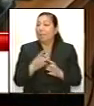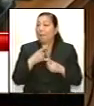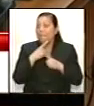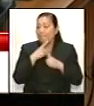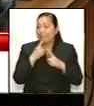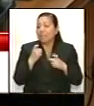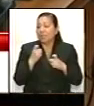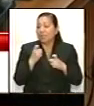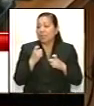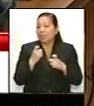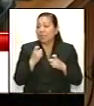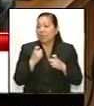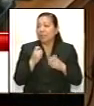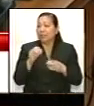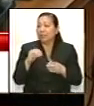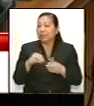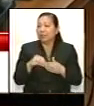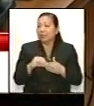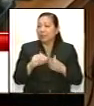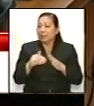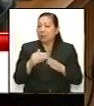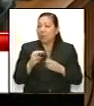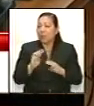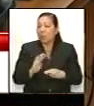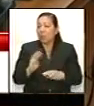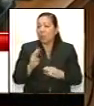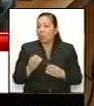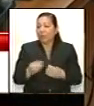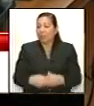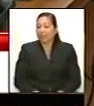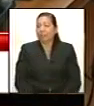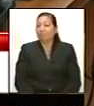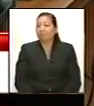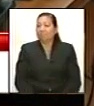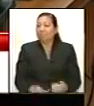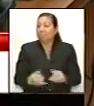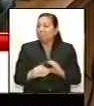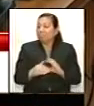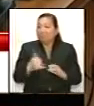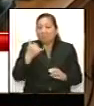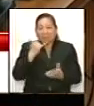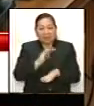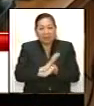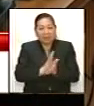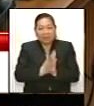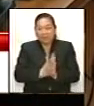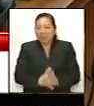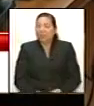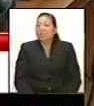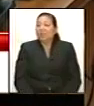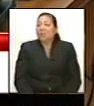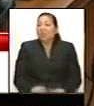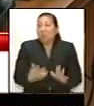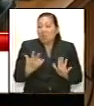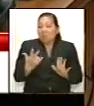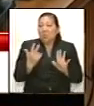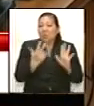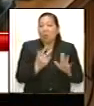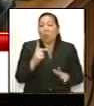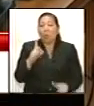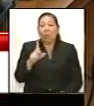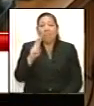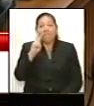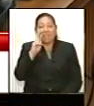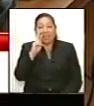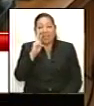marzo hemos complementado la plataforma web con un call center. Tenemos ahora una línea gratuita que funciona de 8 a 8, de lunes a